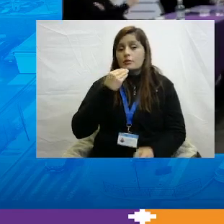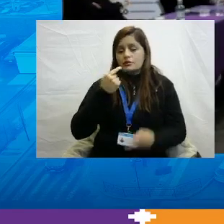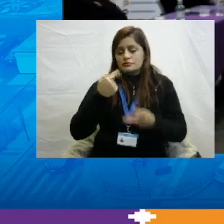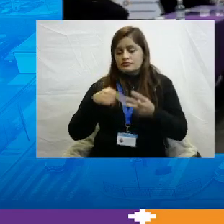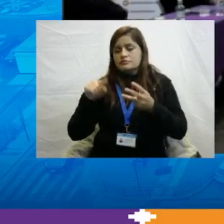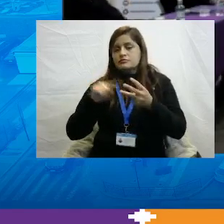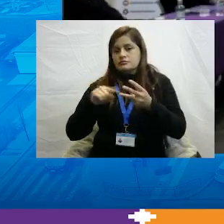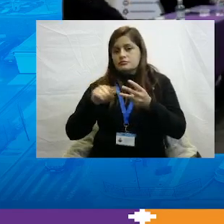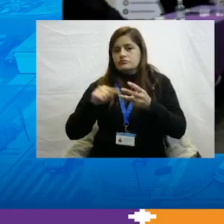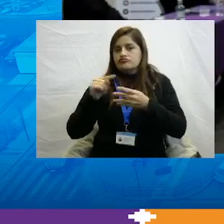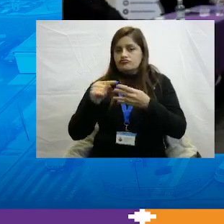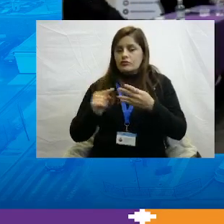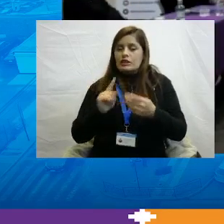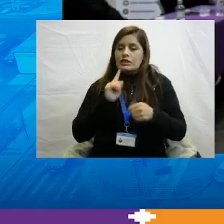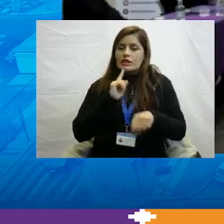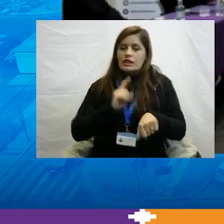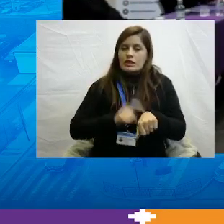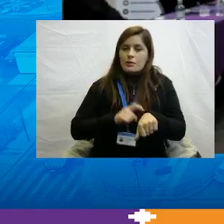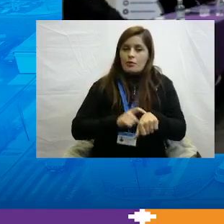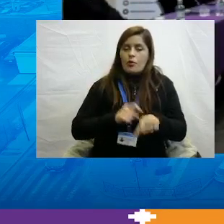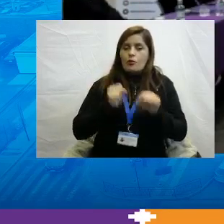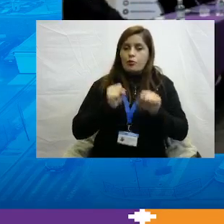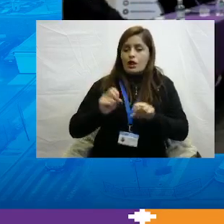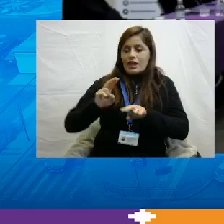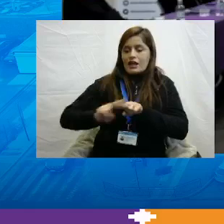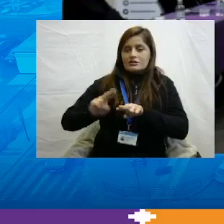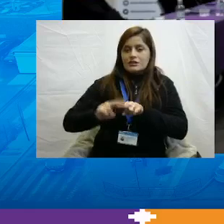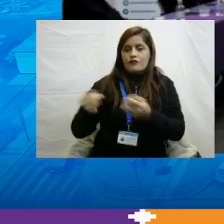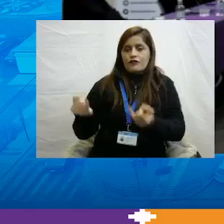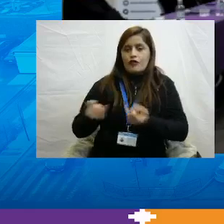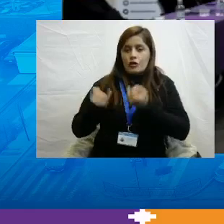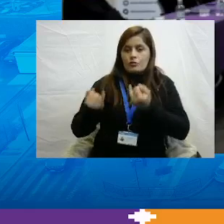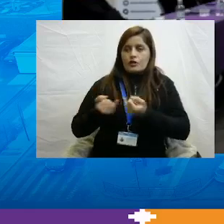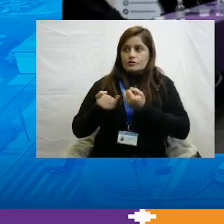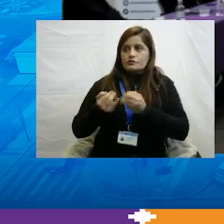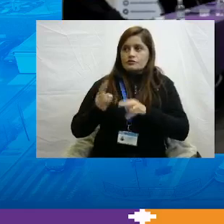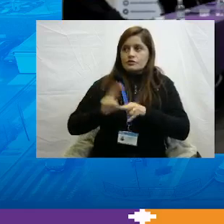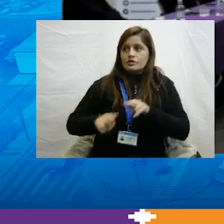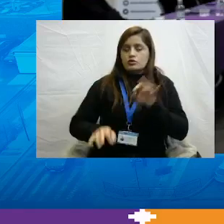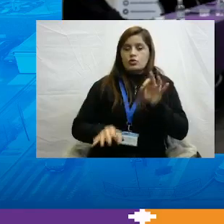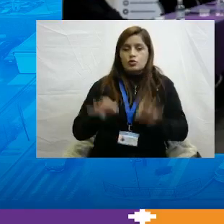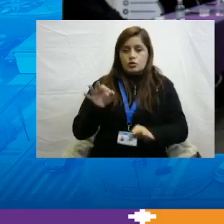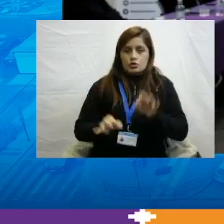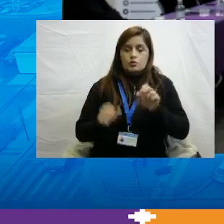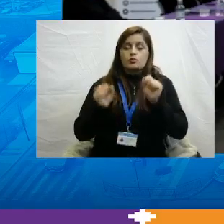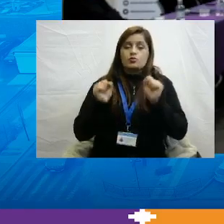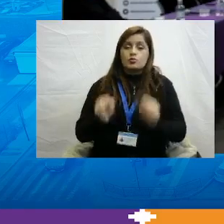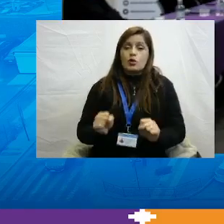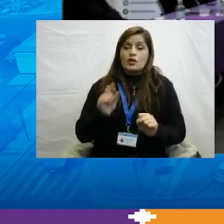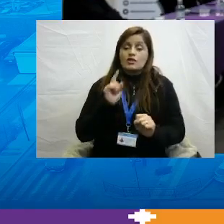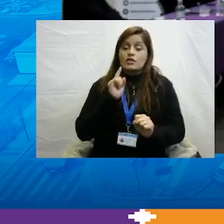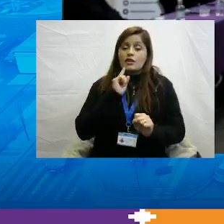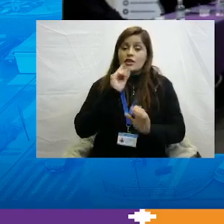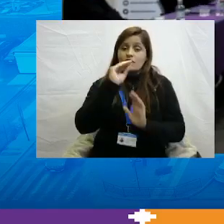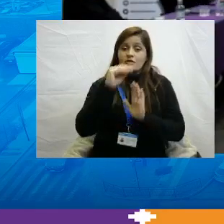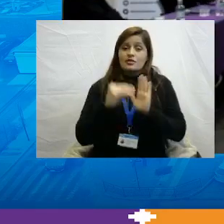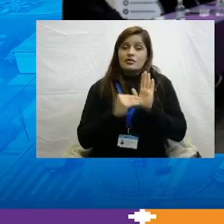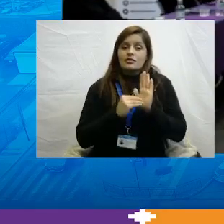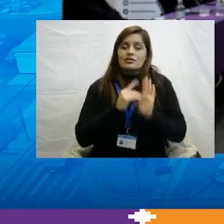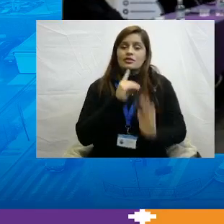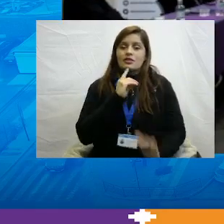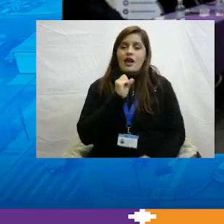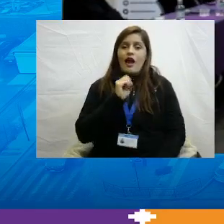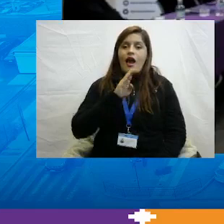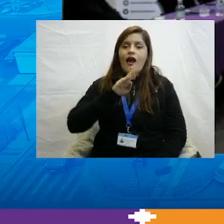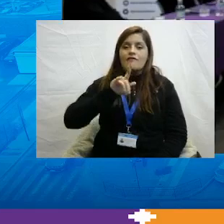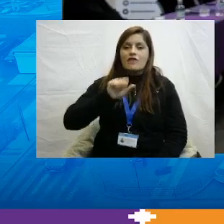Entonces, así también da tiempo de poder revisar el informe que emitió jurídico y que podamos también ponerlo en tabla para que pase a